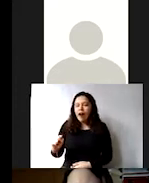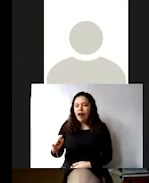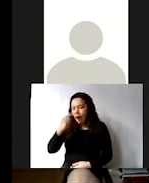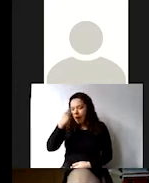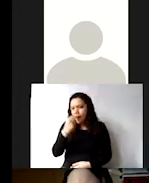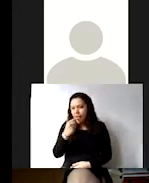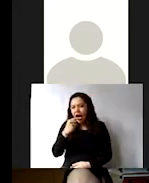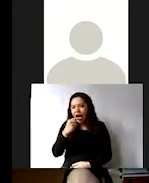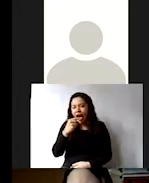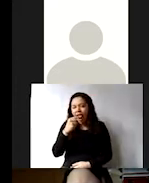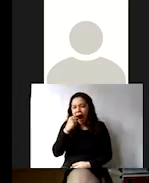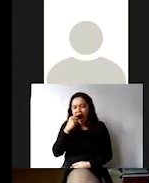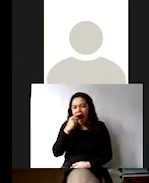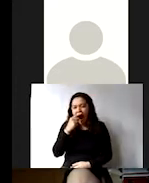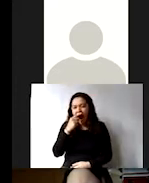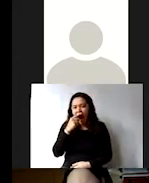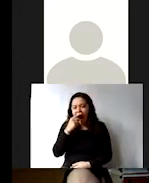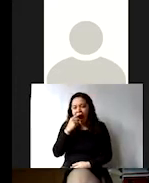cuestión de evaluar